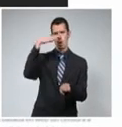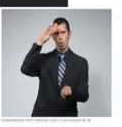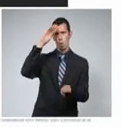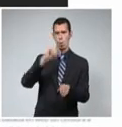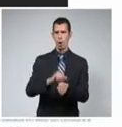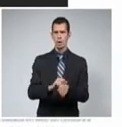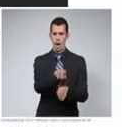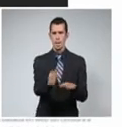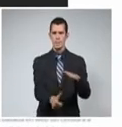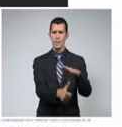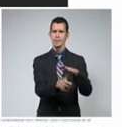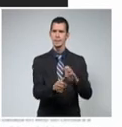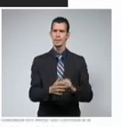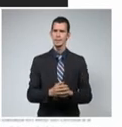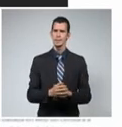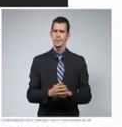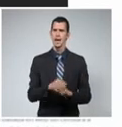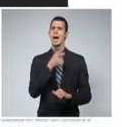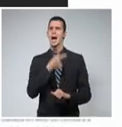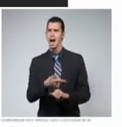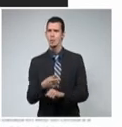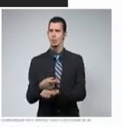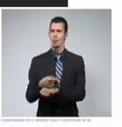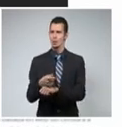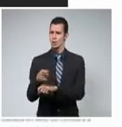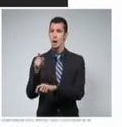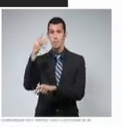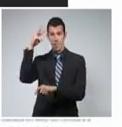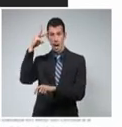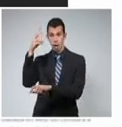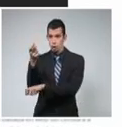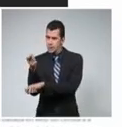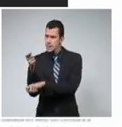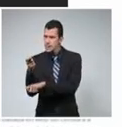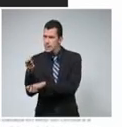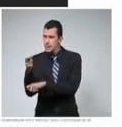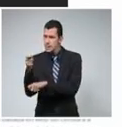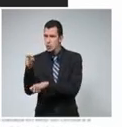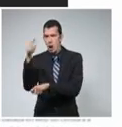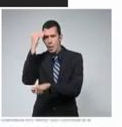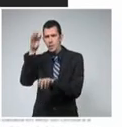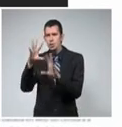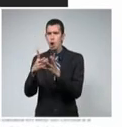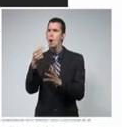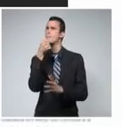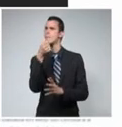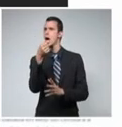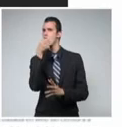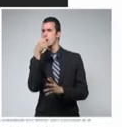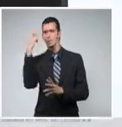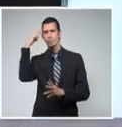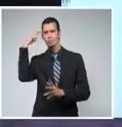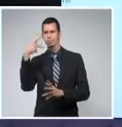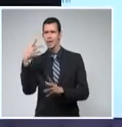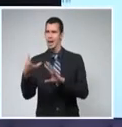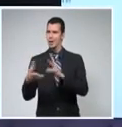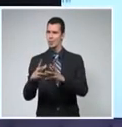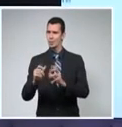a periodistas, sobre todo con dinero del Congreso de los Estados Unidos, viene de la NET, ya lo ven ustedes. Por cierto,